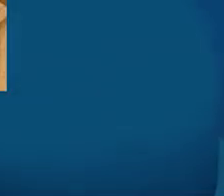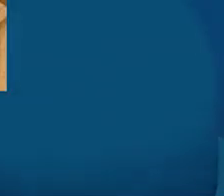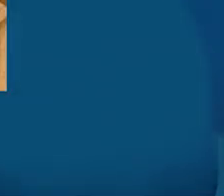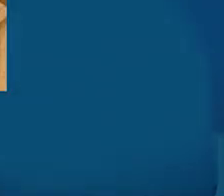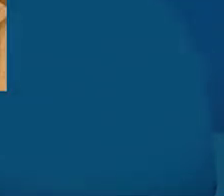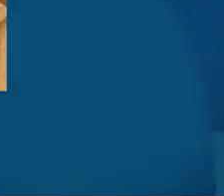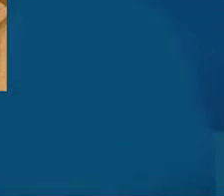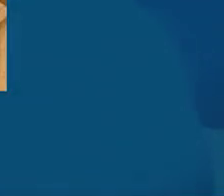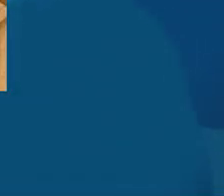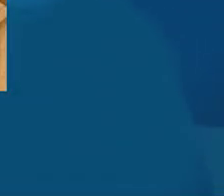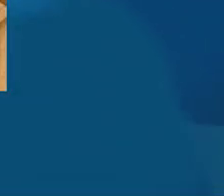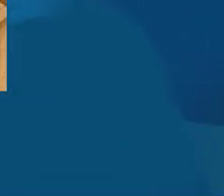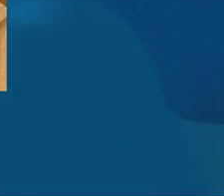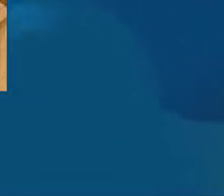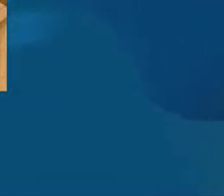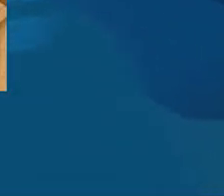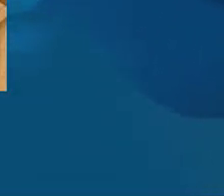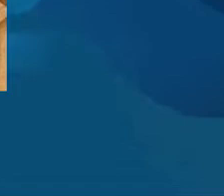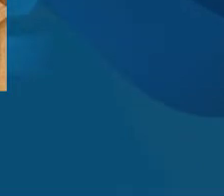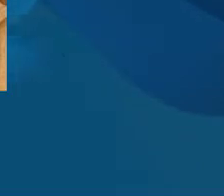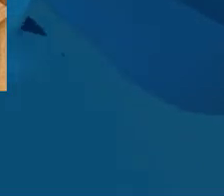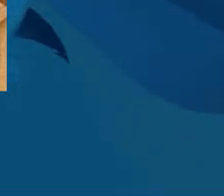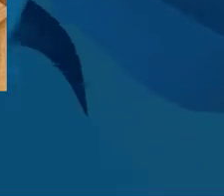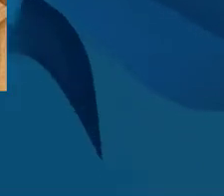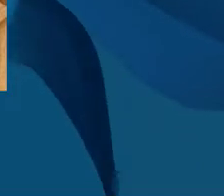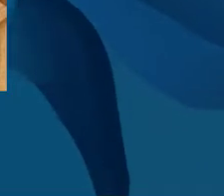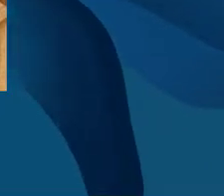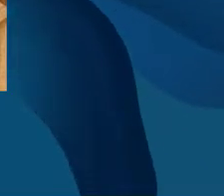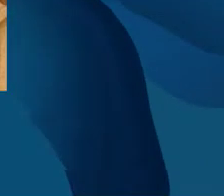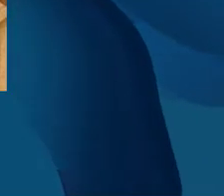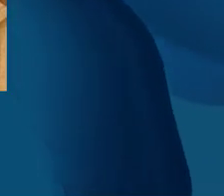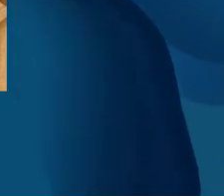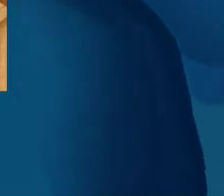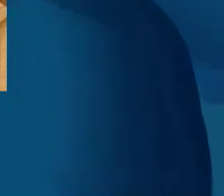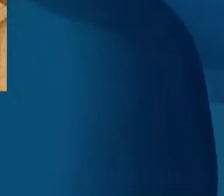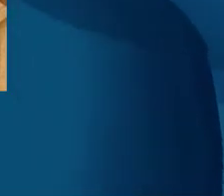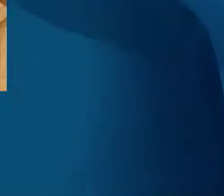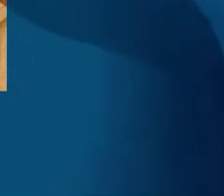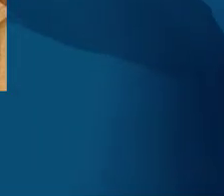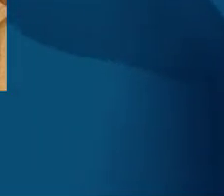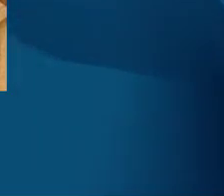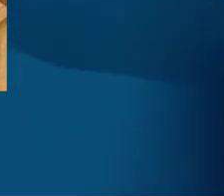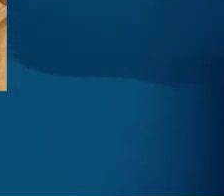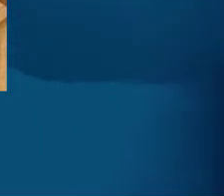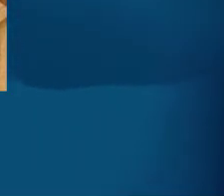Muy lejos los grandes poderosos y a nuestra linda tierra vinieron a